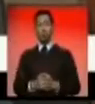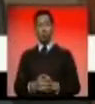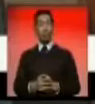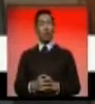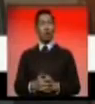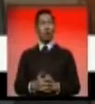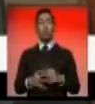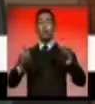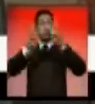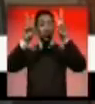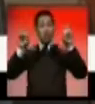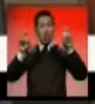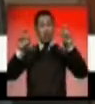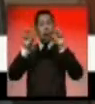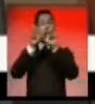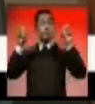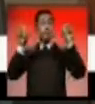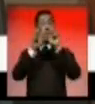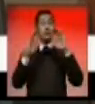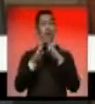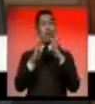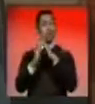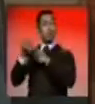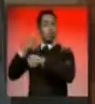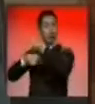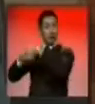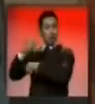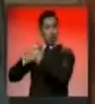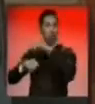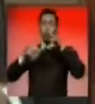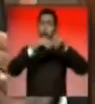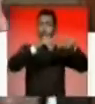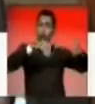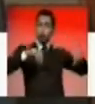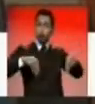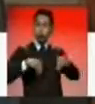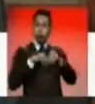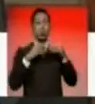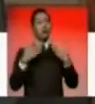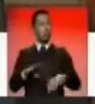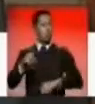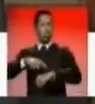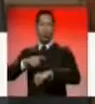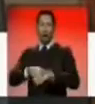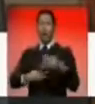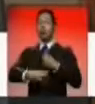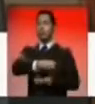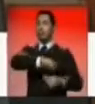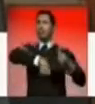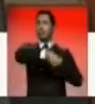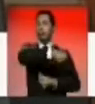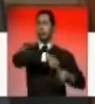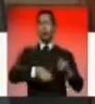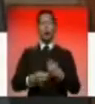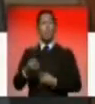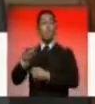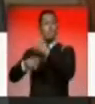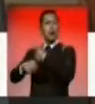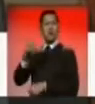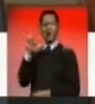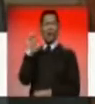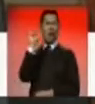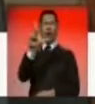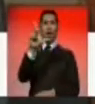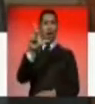para los inversionistas en terrenos que durante mucho tiempo invertían en tierras para venderles a un mucho mayor